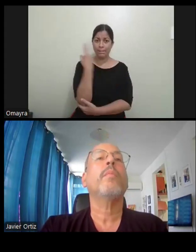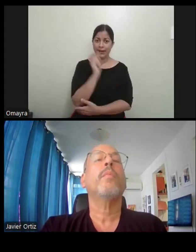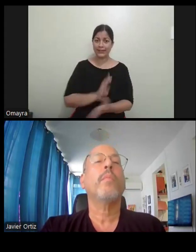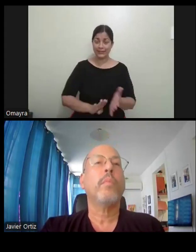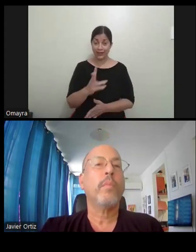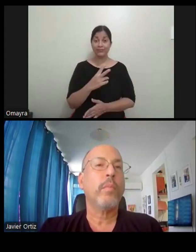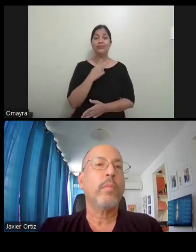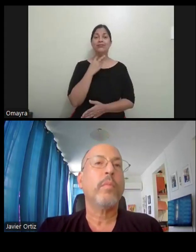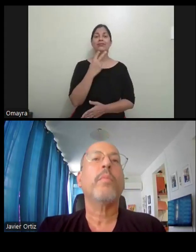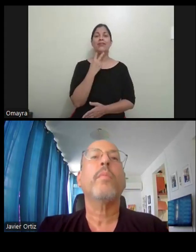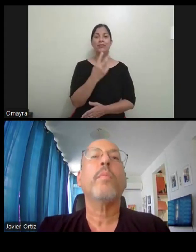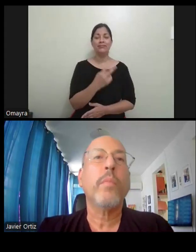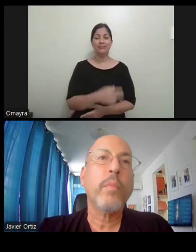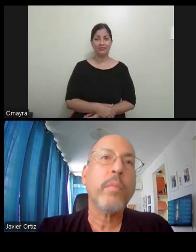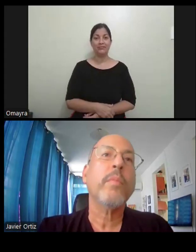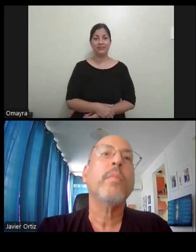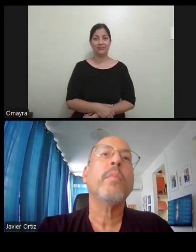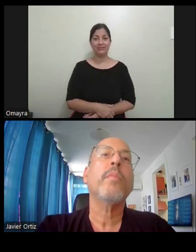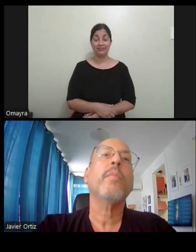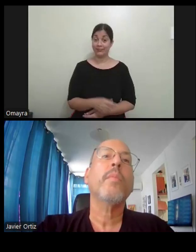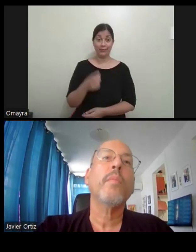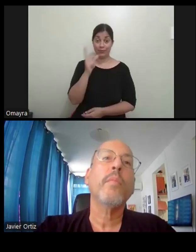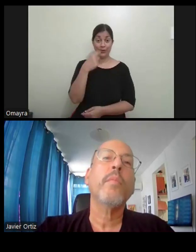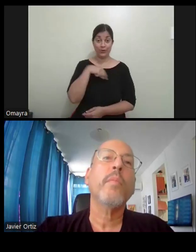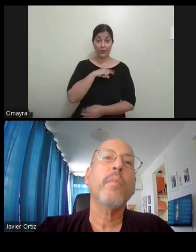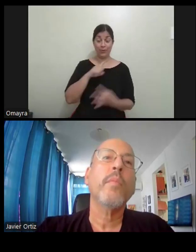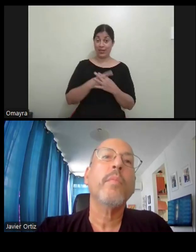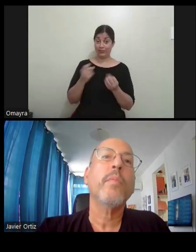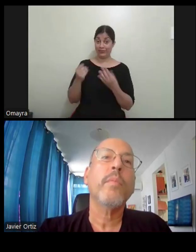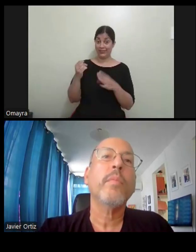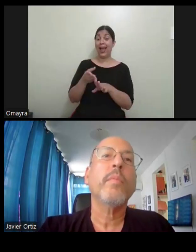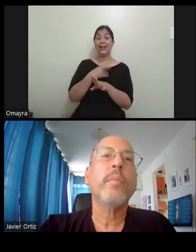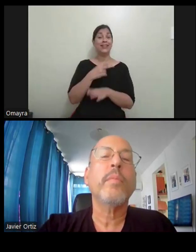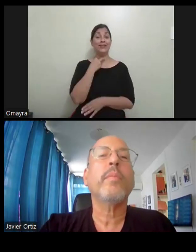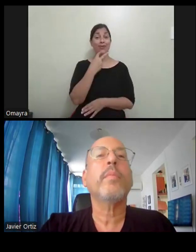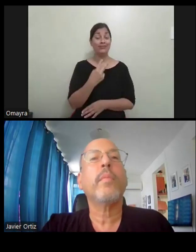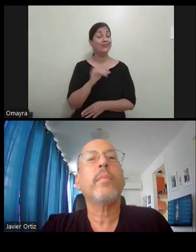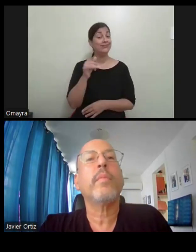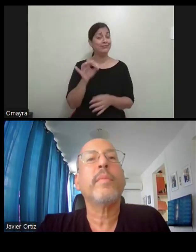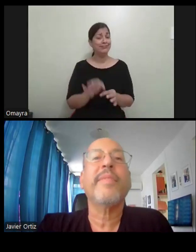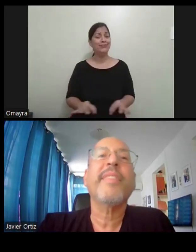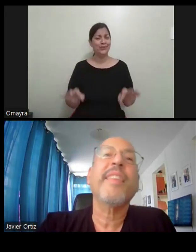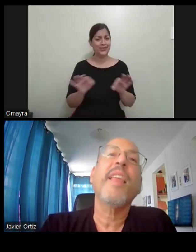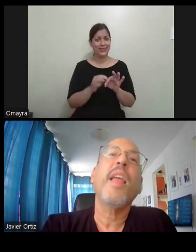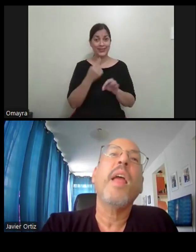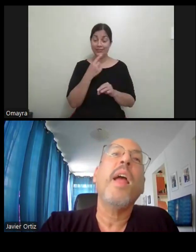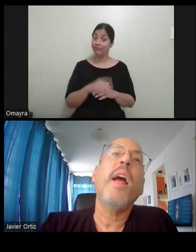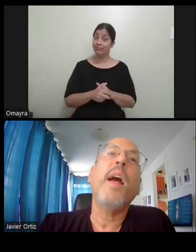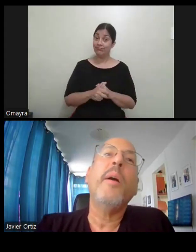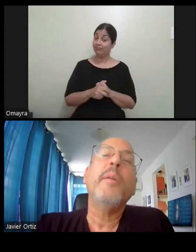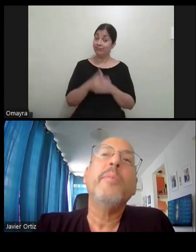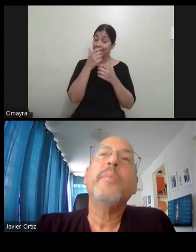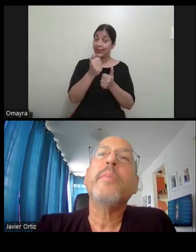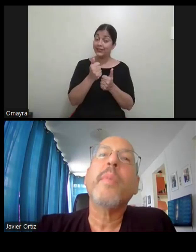lenguaje verbal. Porque empezamos haciendo señas antes que diciendo palabras. Es muy importante eso. ¿Qué cosa?